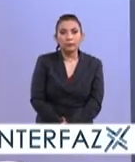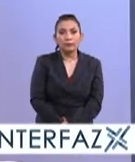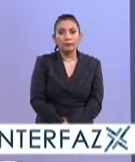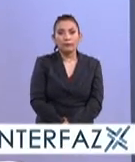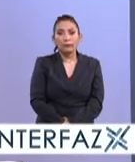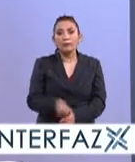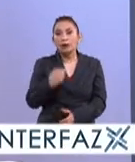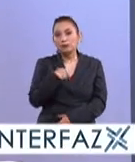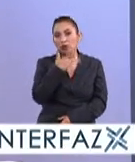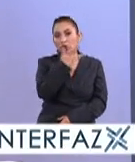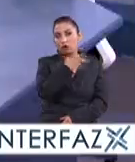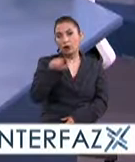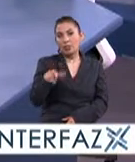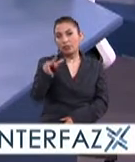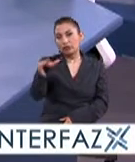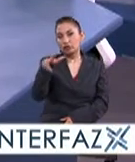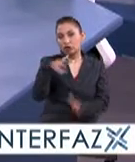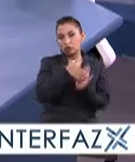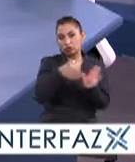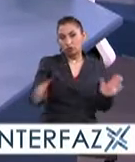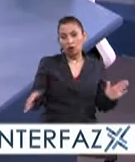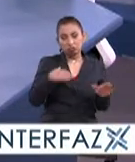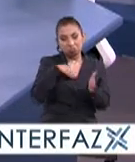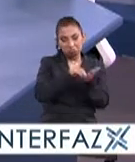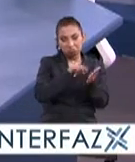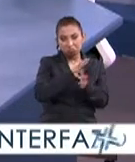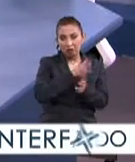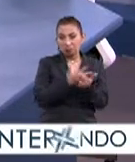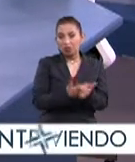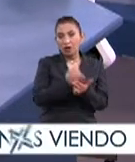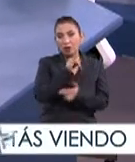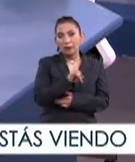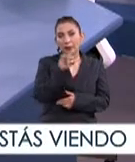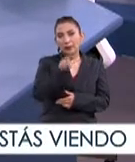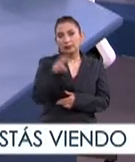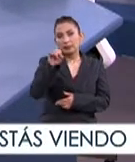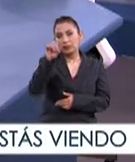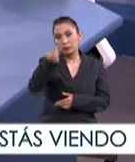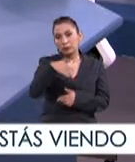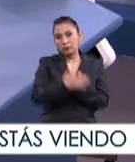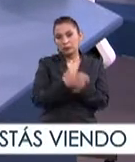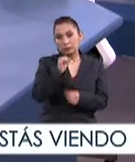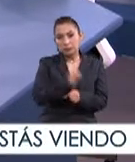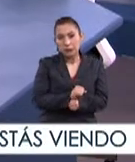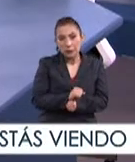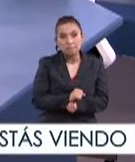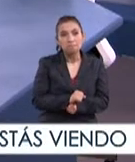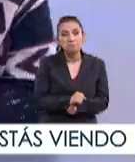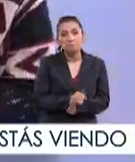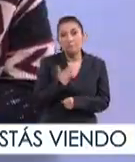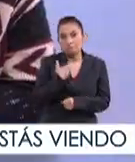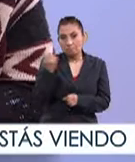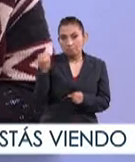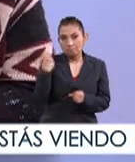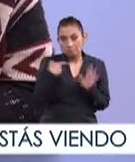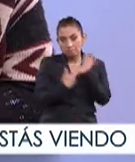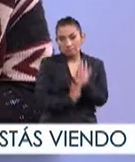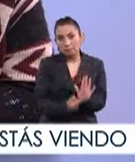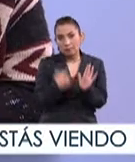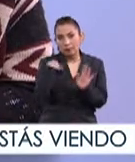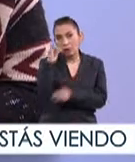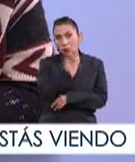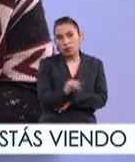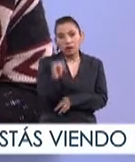estamos del 8 al 18, tenemos todavía jueves, viernes, sábado y domingo de la próxima semana. Tenemos funciones